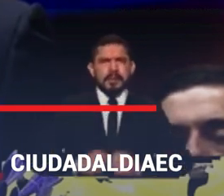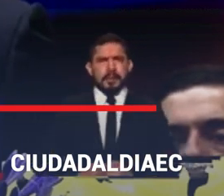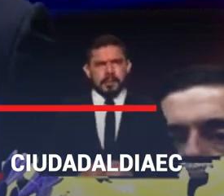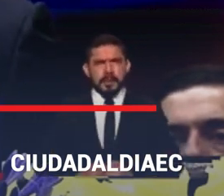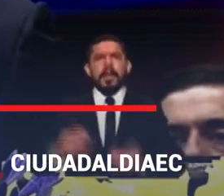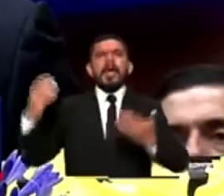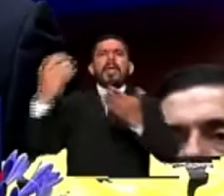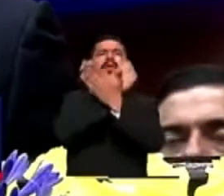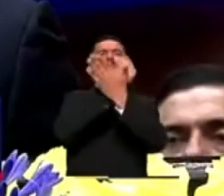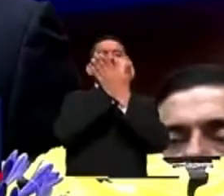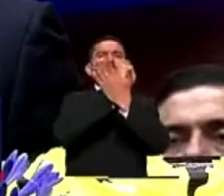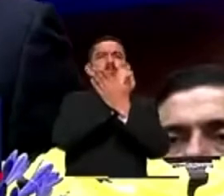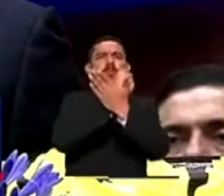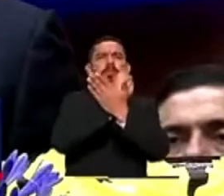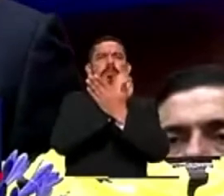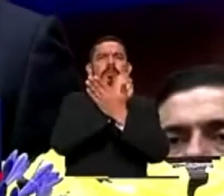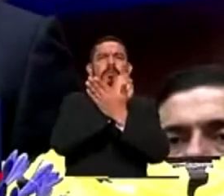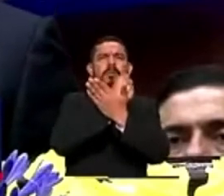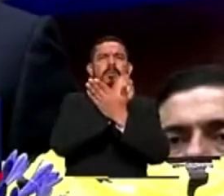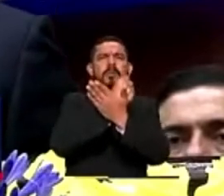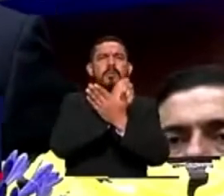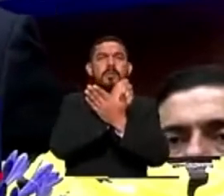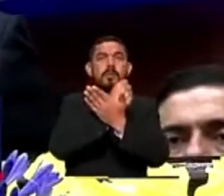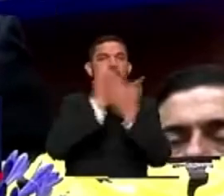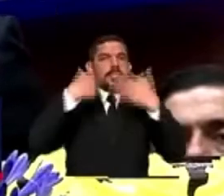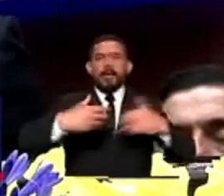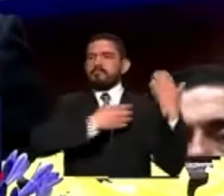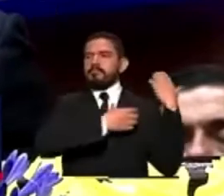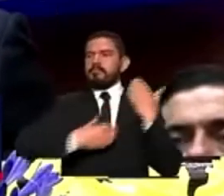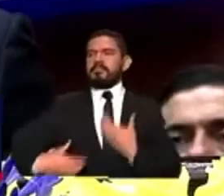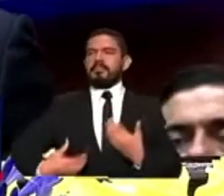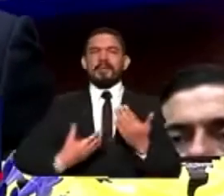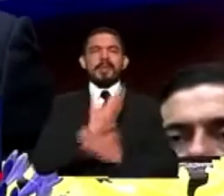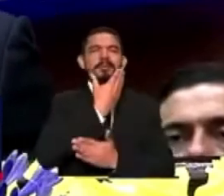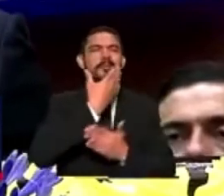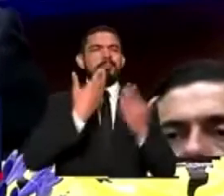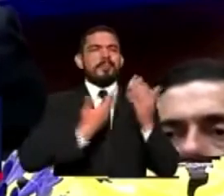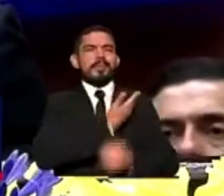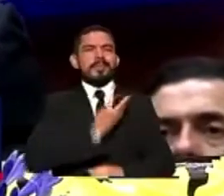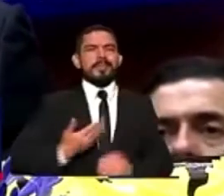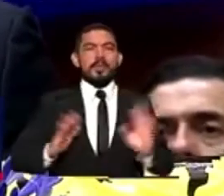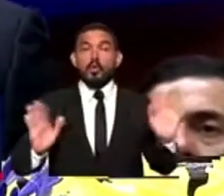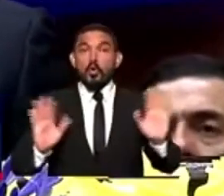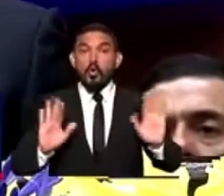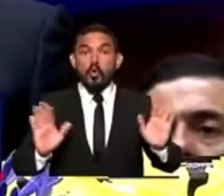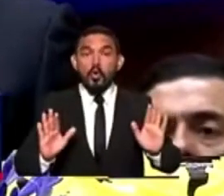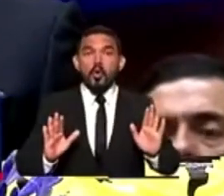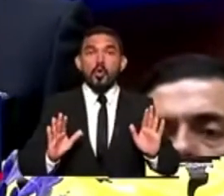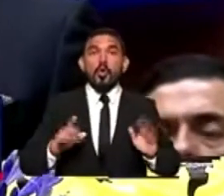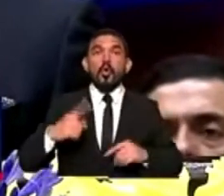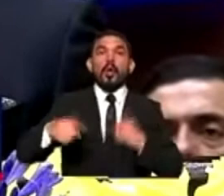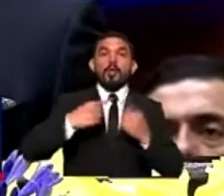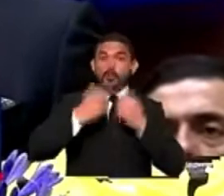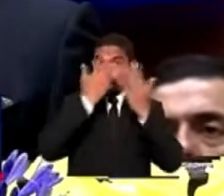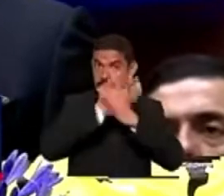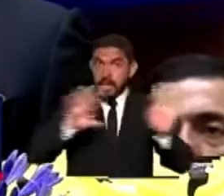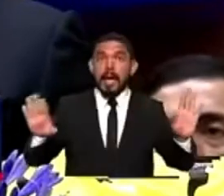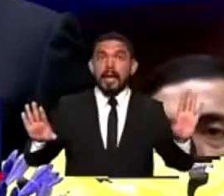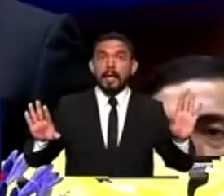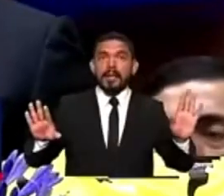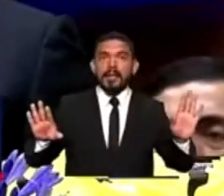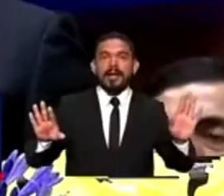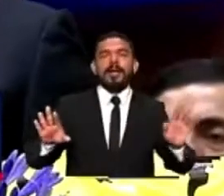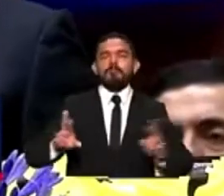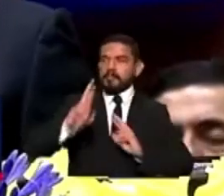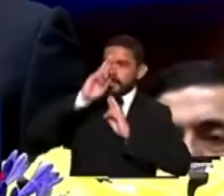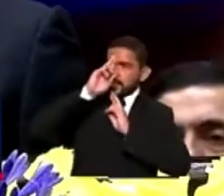éxito no es haber llegado aquí, sino que en el día que nos toque marchar, tener el